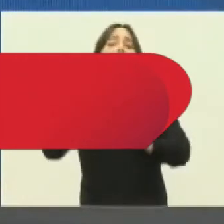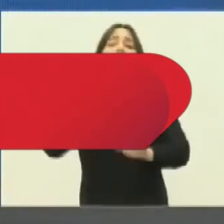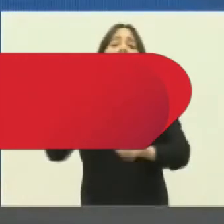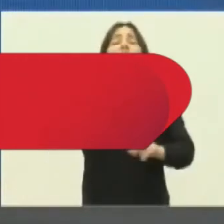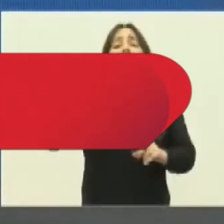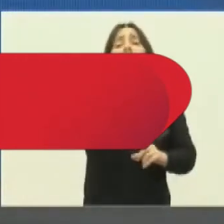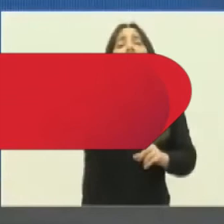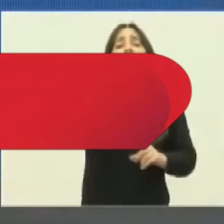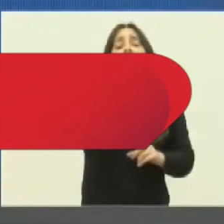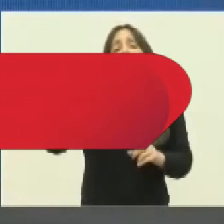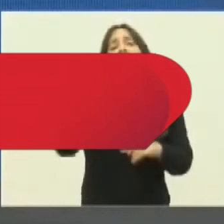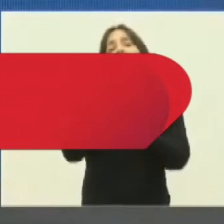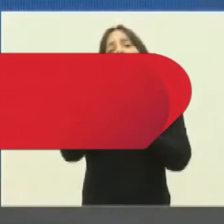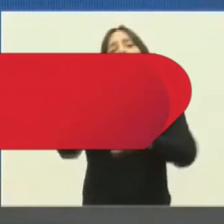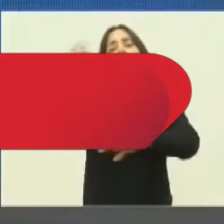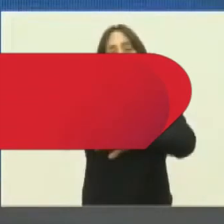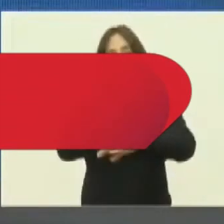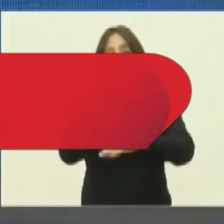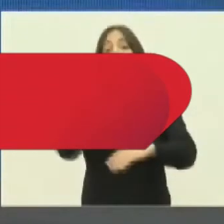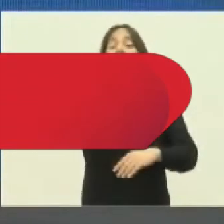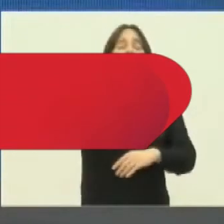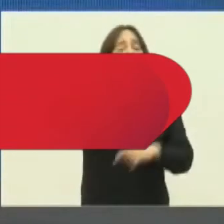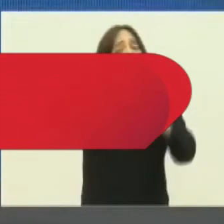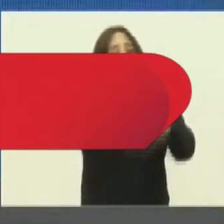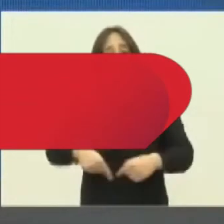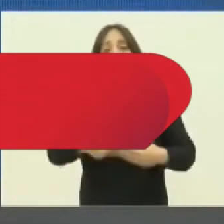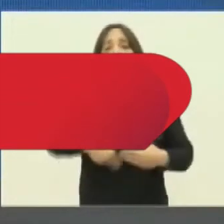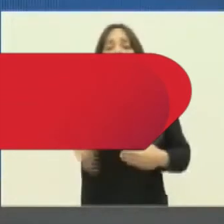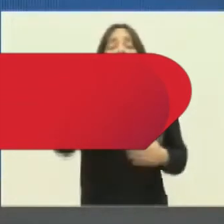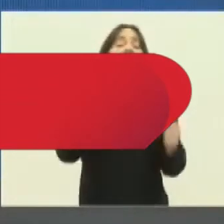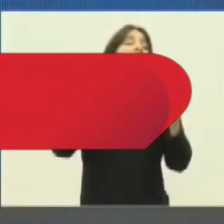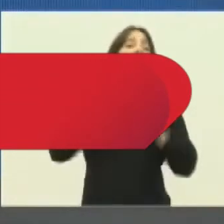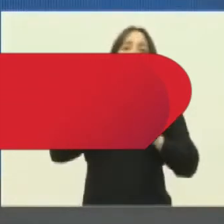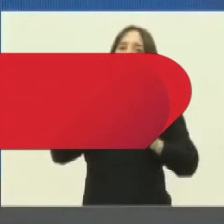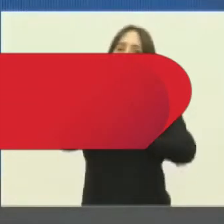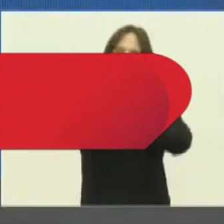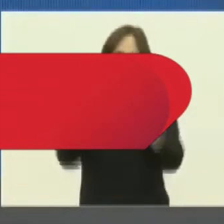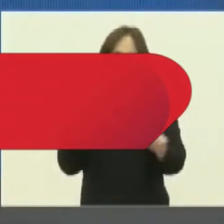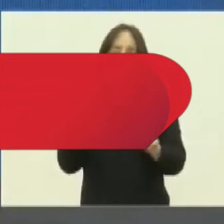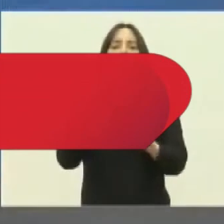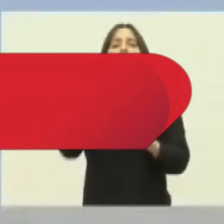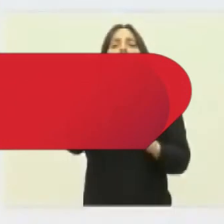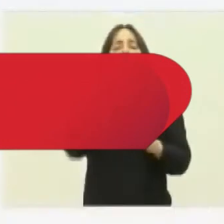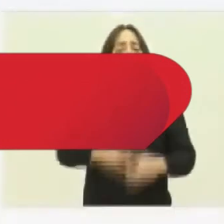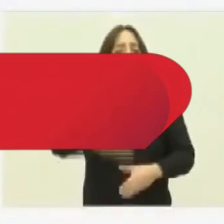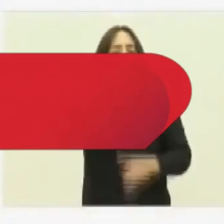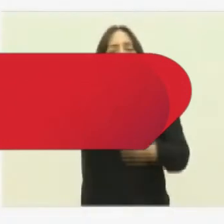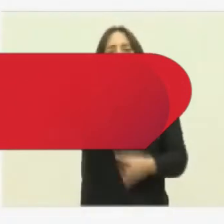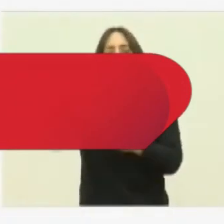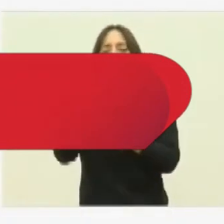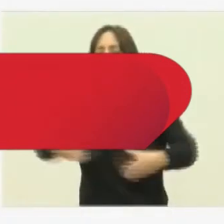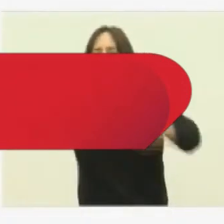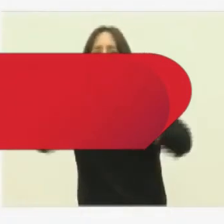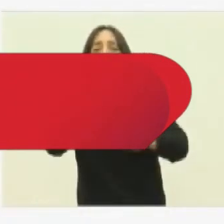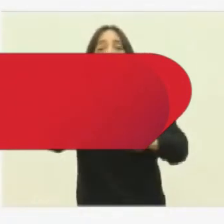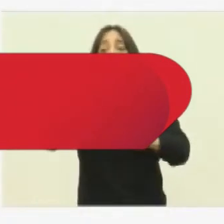epidemias de dengue. ¿Qué tenemos que hacer ahora en el invierno? No relajarnos, vaciar y colocar abajo todas las botellas o recipientes que